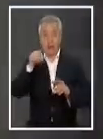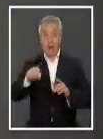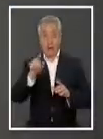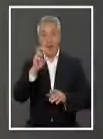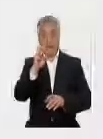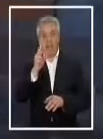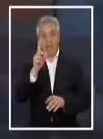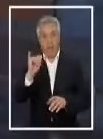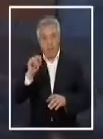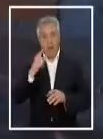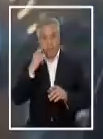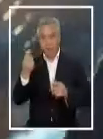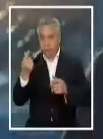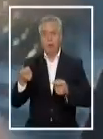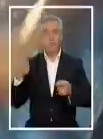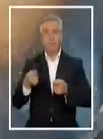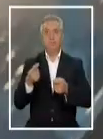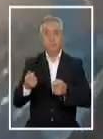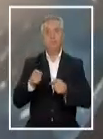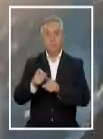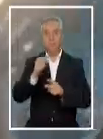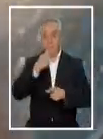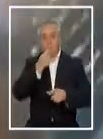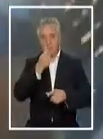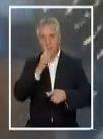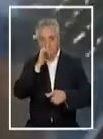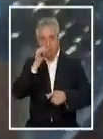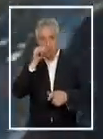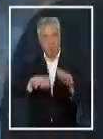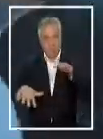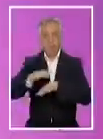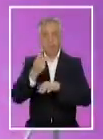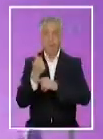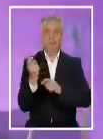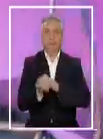PDI, eran financiadas con dinero ilícito.